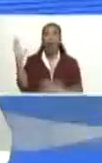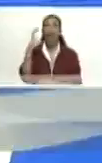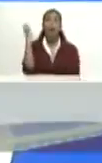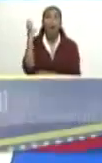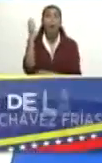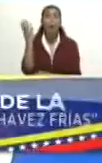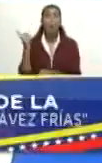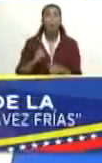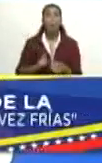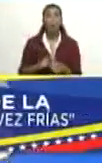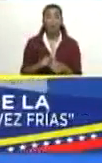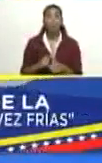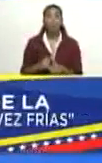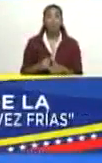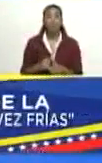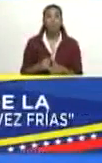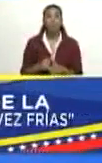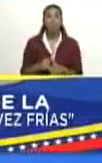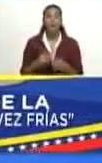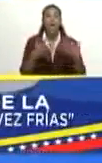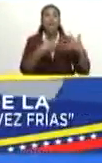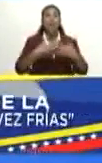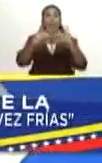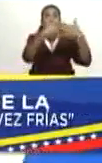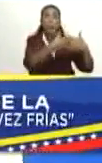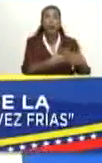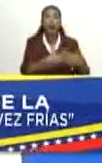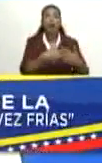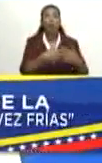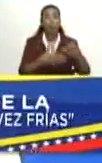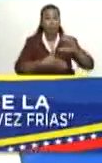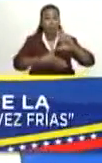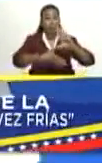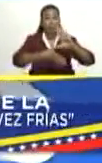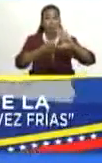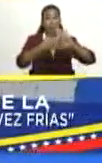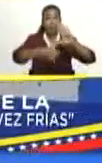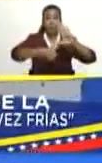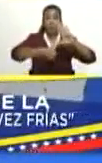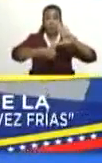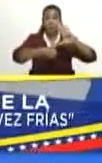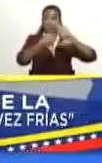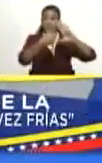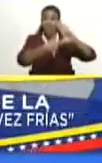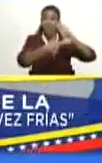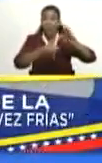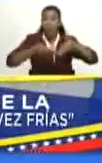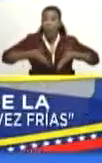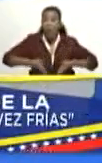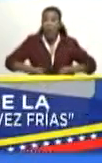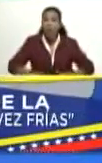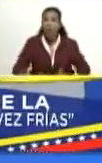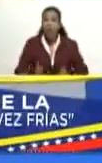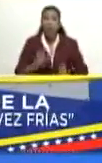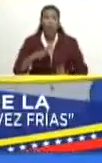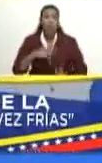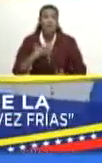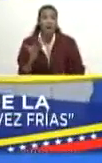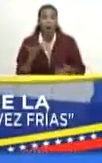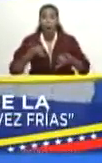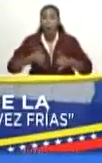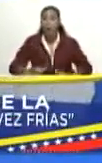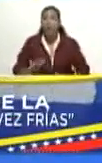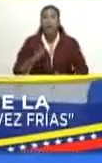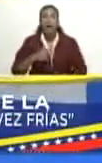Colombia, en los Estados Unidos de Norteamérica, cuando el hijo o la